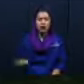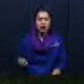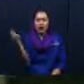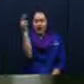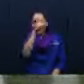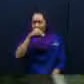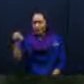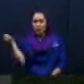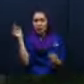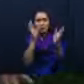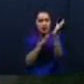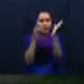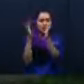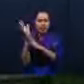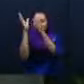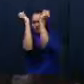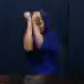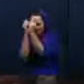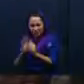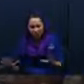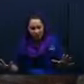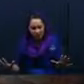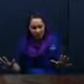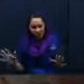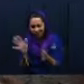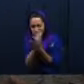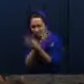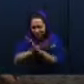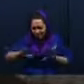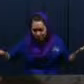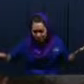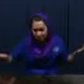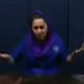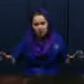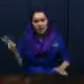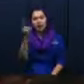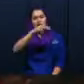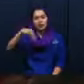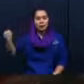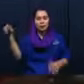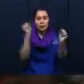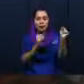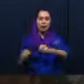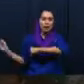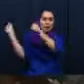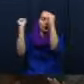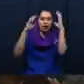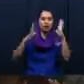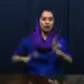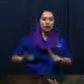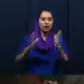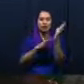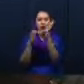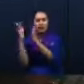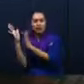la anulo, la destruyo, la desaparezco, la desvanezco en el nombre poderoso de Jesús.